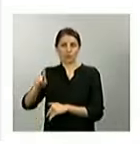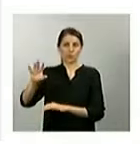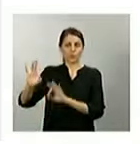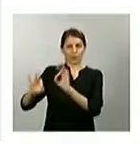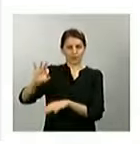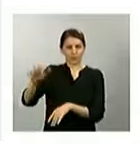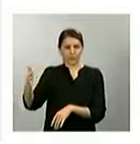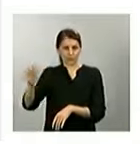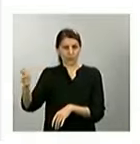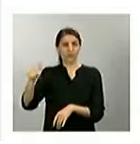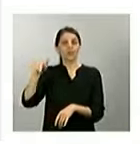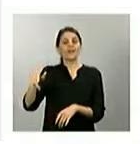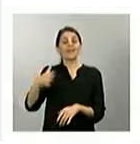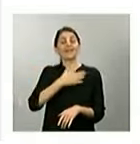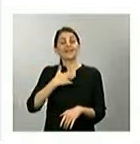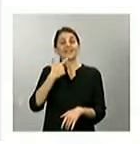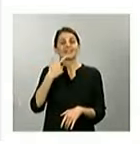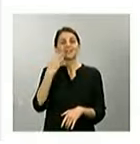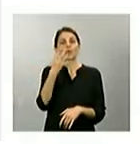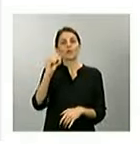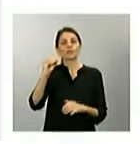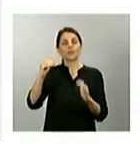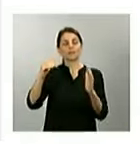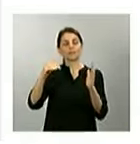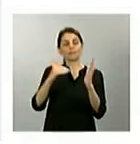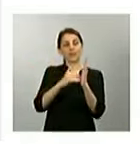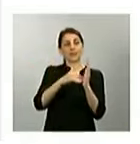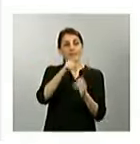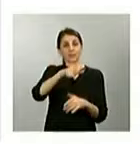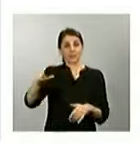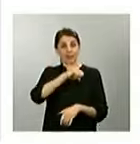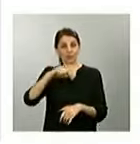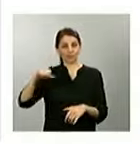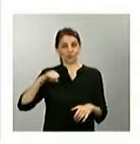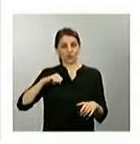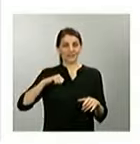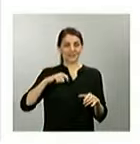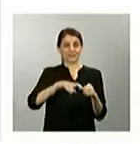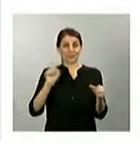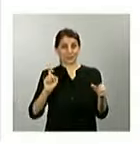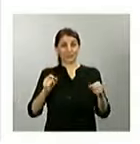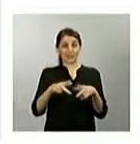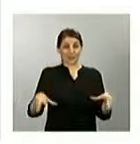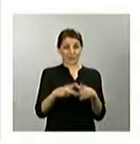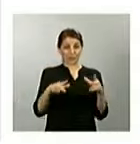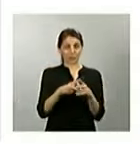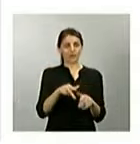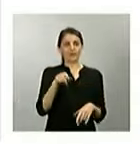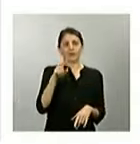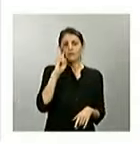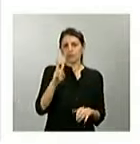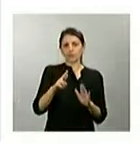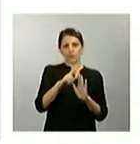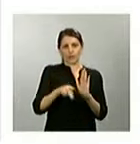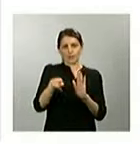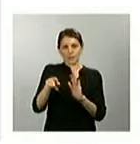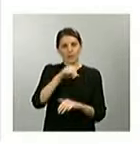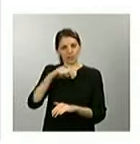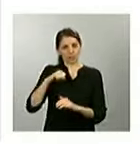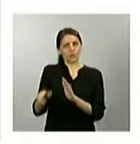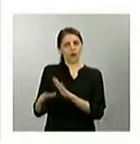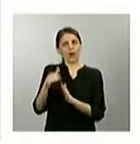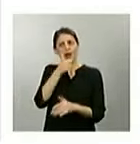autónomos menos afiliados es el sector de todos los regímenes donde parece que está aguantando mejor en parte porque también hay una